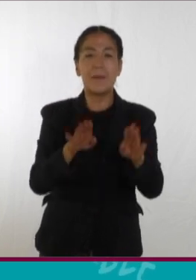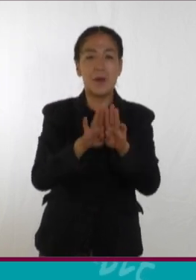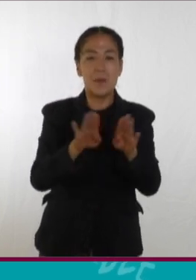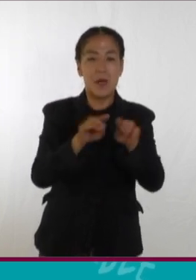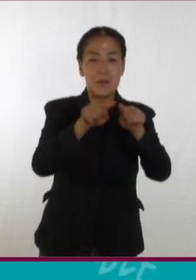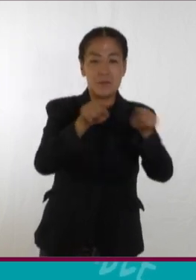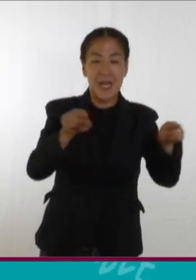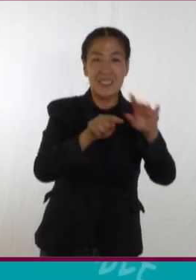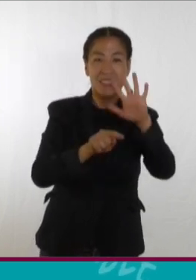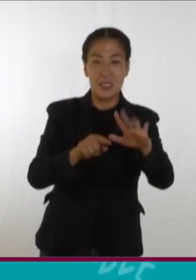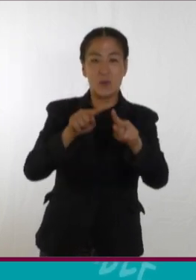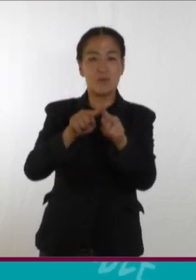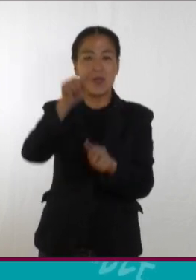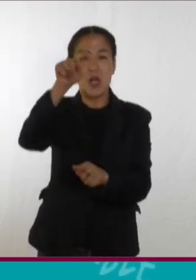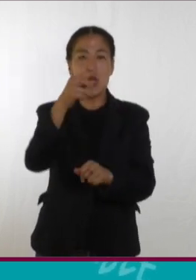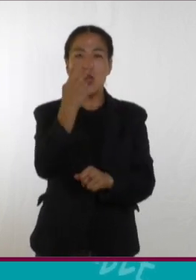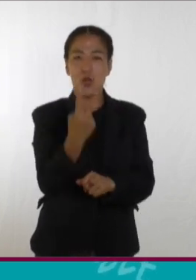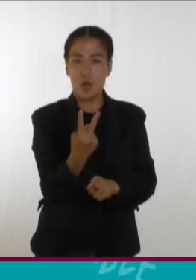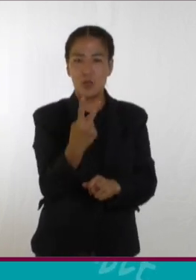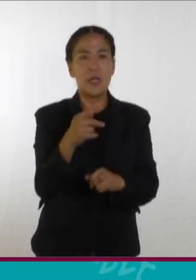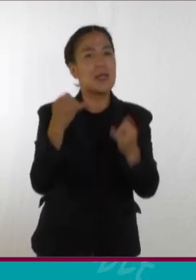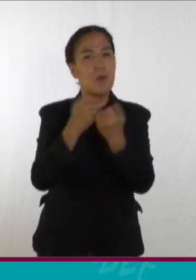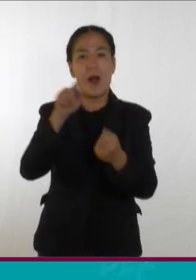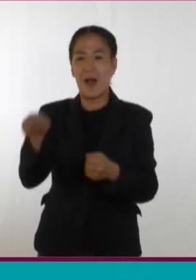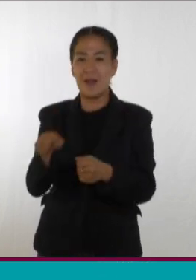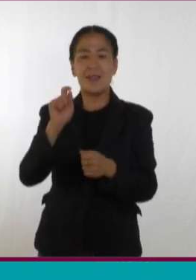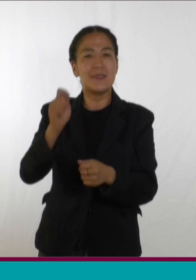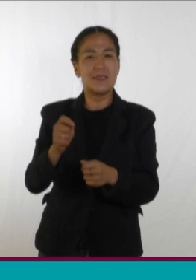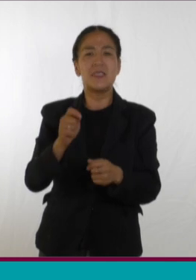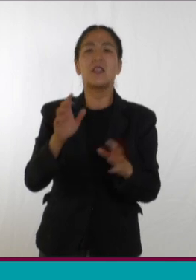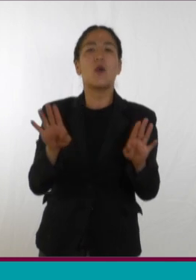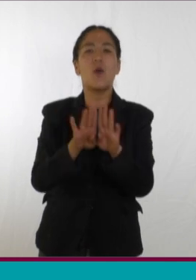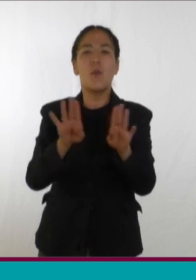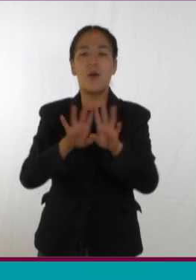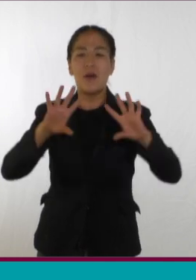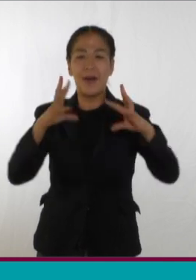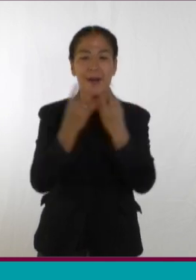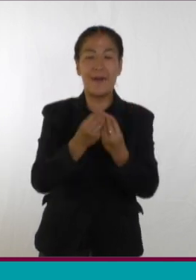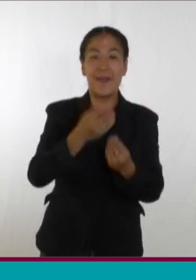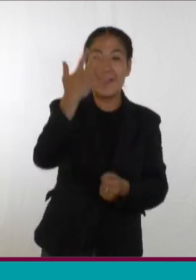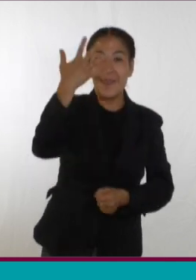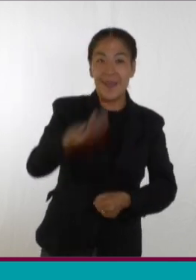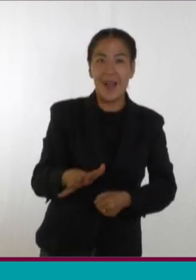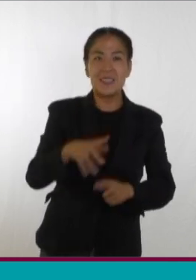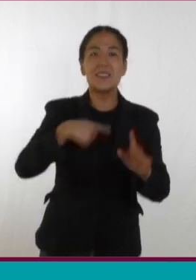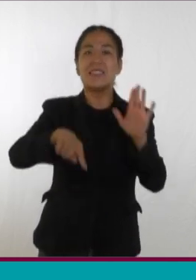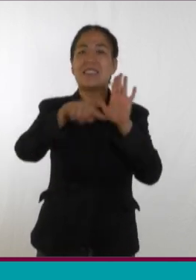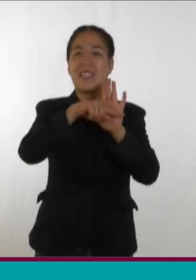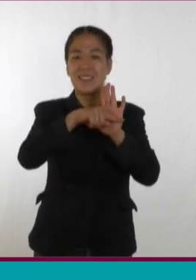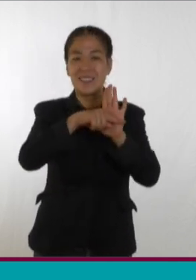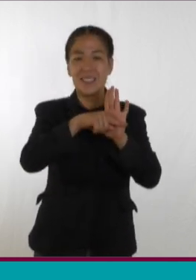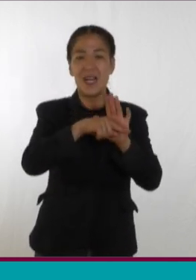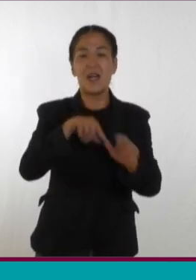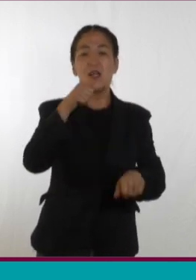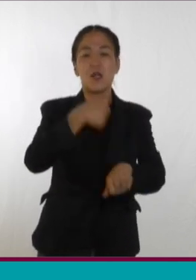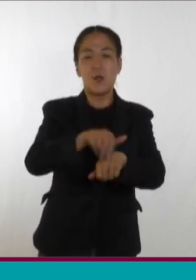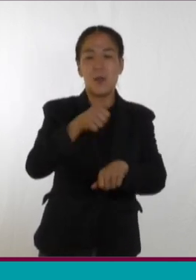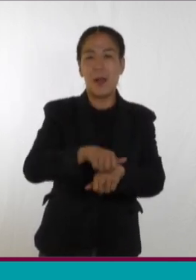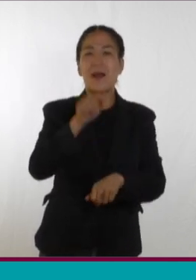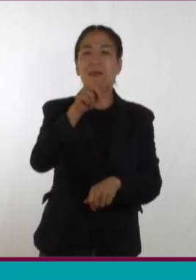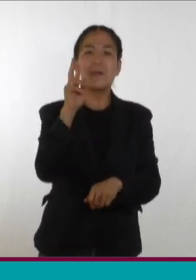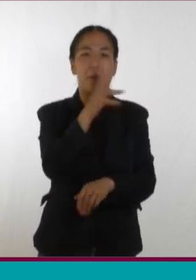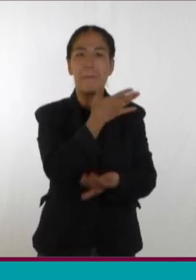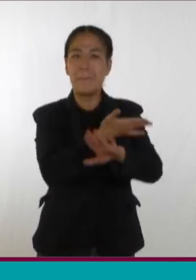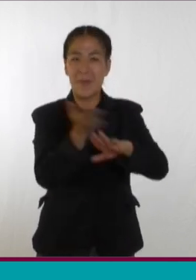ambos rectángulos tienen una base de 5 y altura de 2. A esa área de 10 se resta el área que está